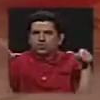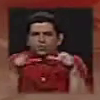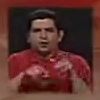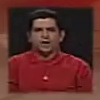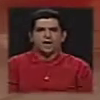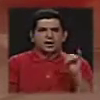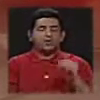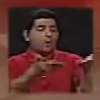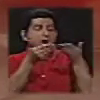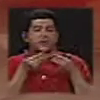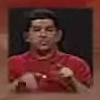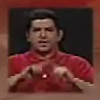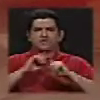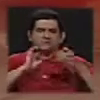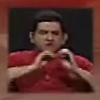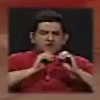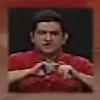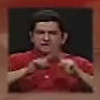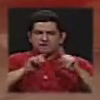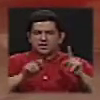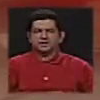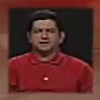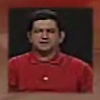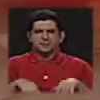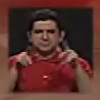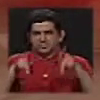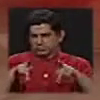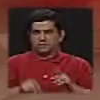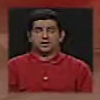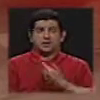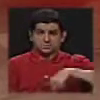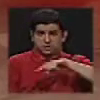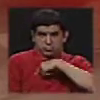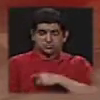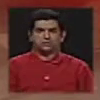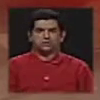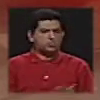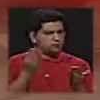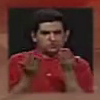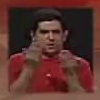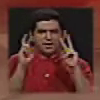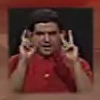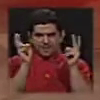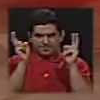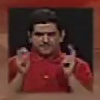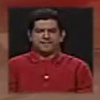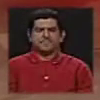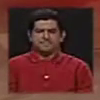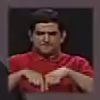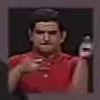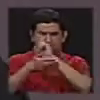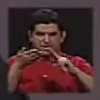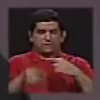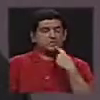a llegarnos datos de muchos lados. Por ejemplo, si nosotros nos vamos al nivel comparativo, que es un tema que ha tocado el semanario también,